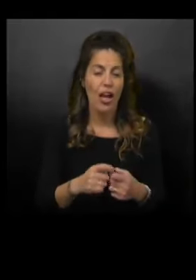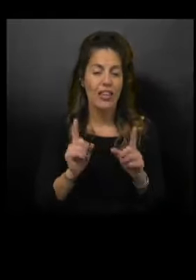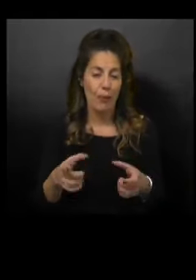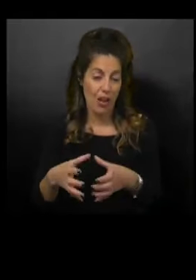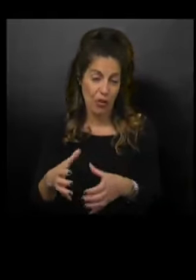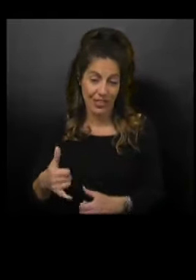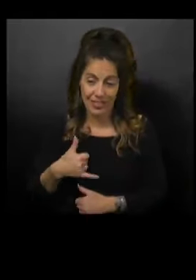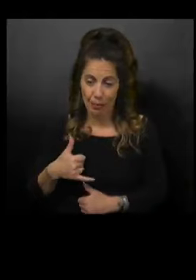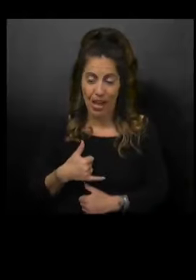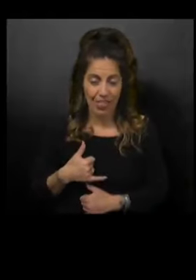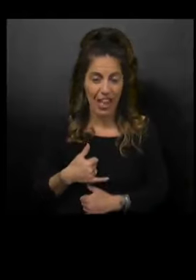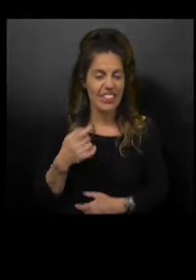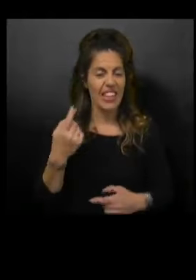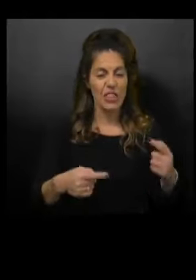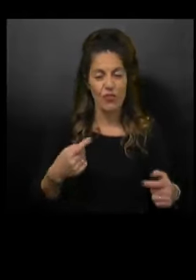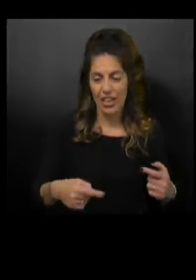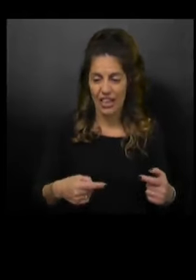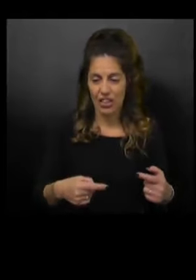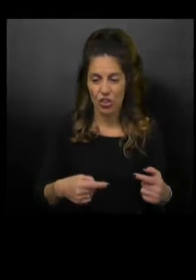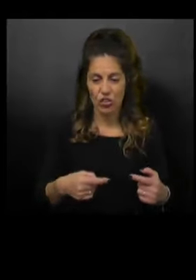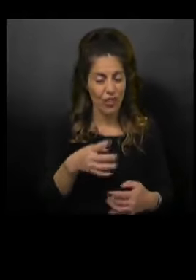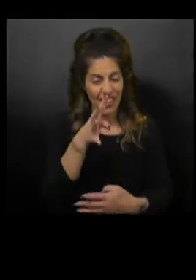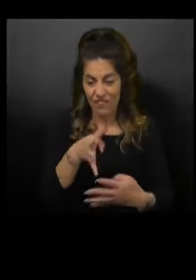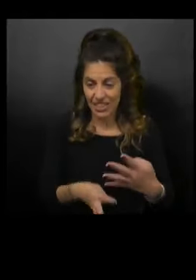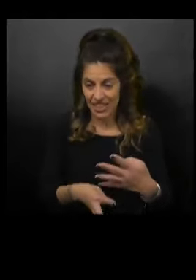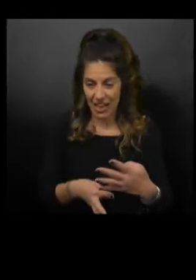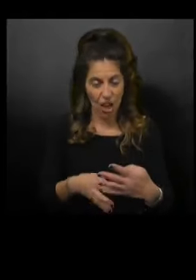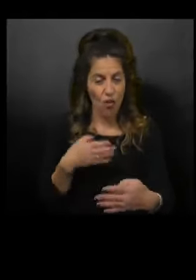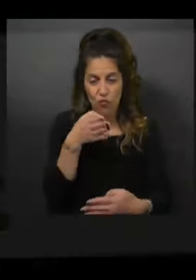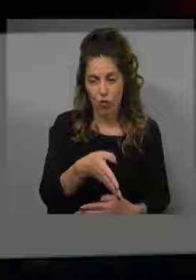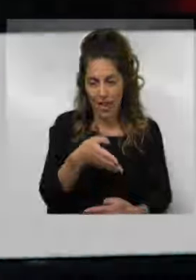armadas este de distinto o sea transversal no eh